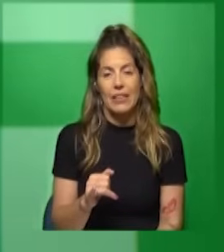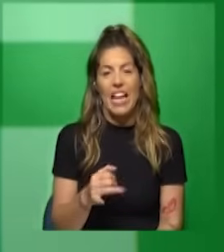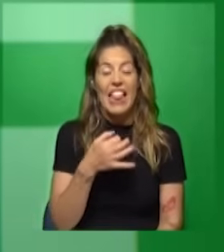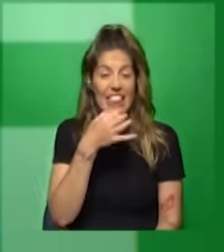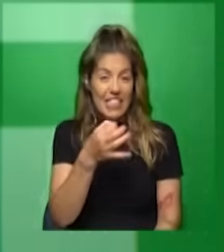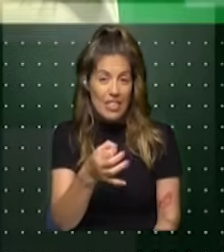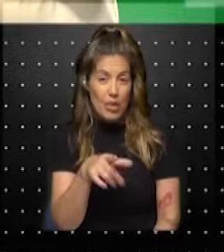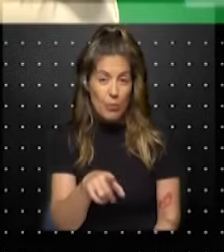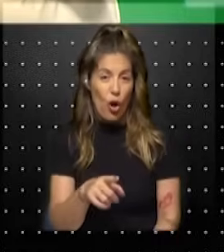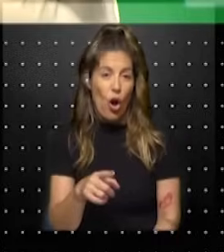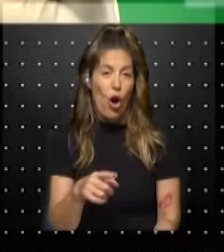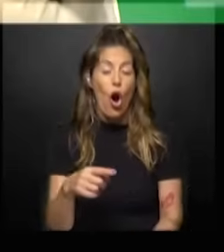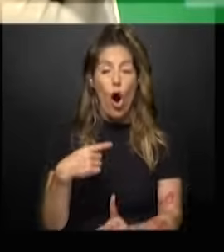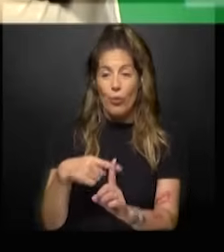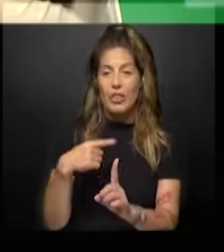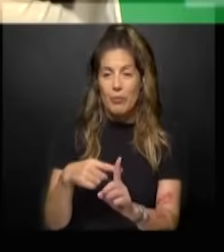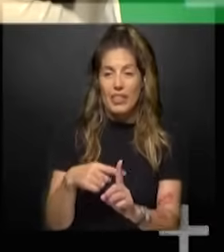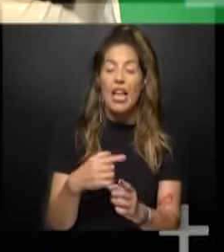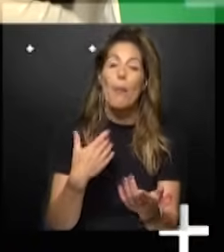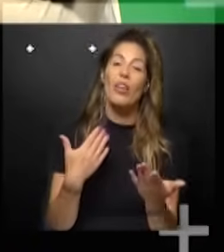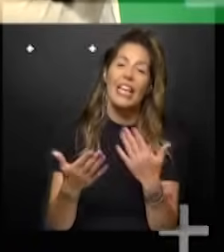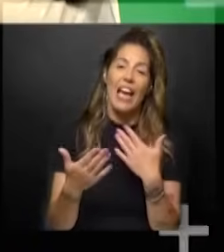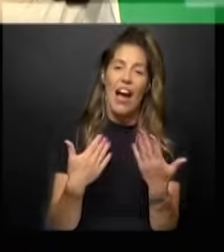decimos que es el optimista porque habla de